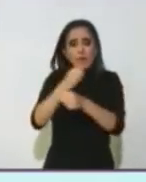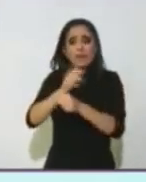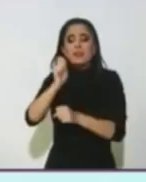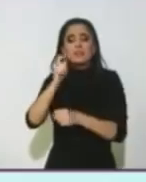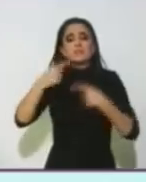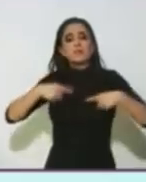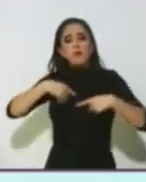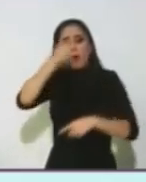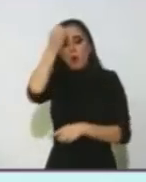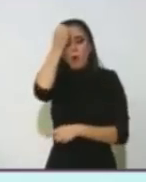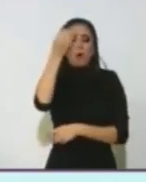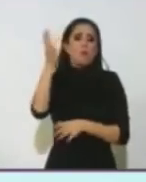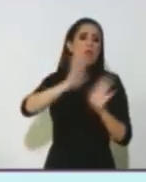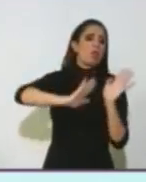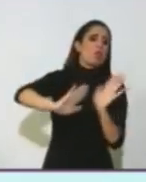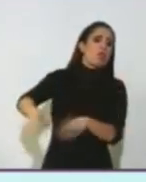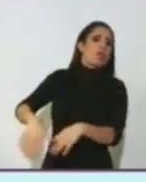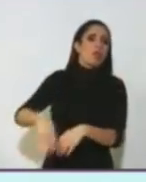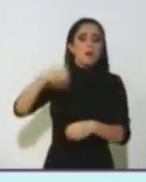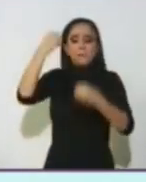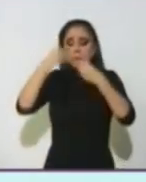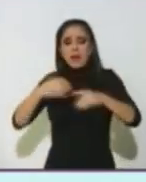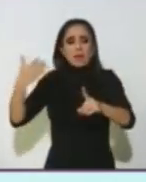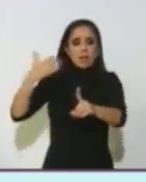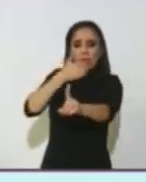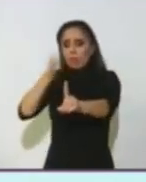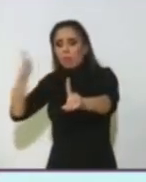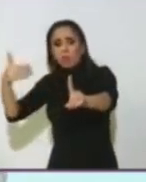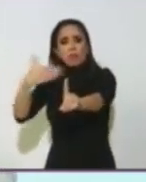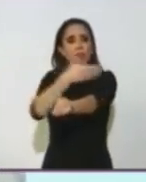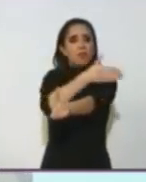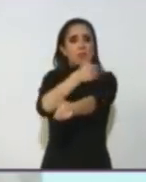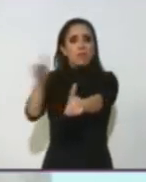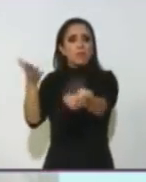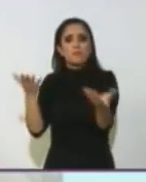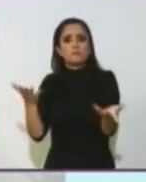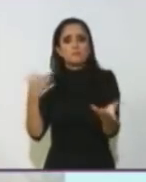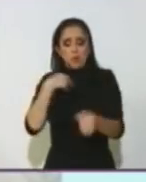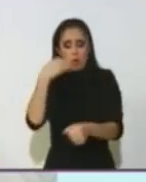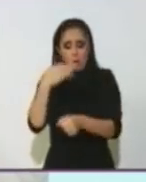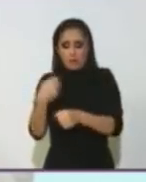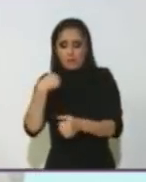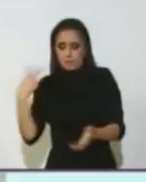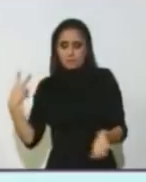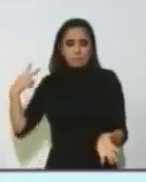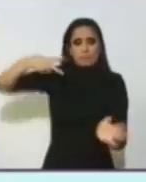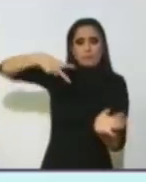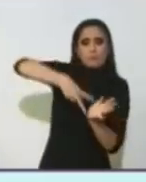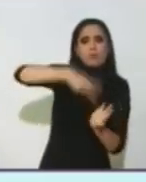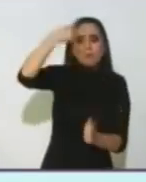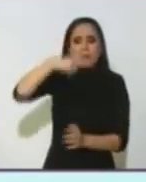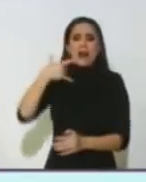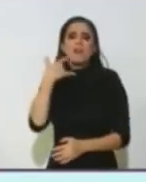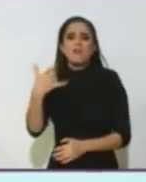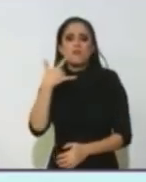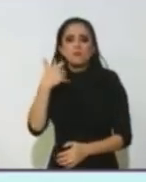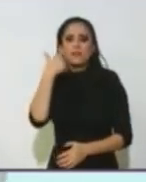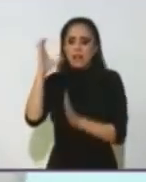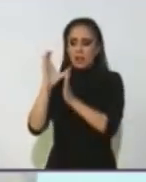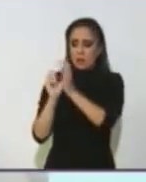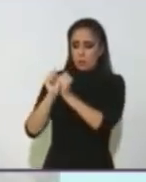y por la pérdida de rumbo estoy en esta justa porque luchamos para tener una constitución propia